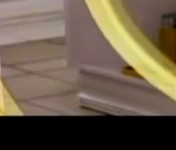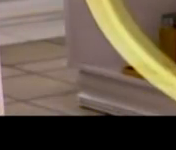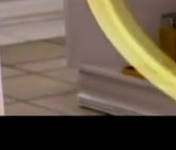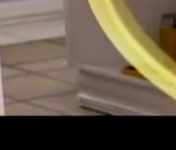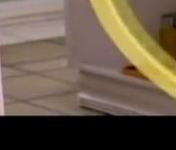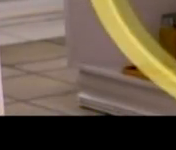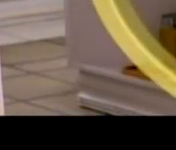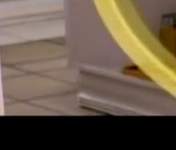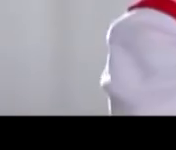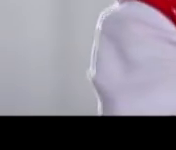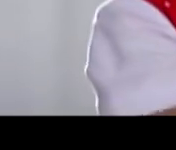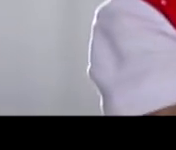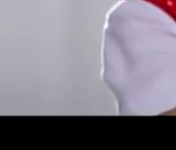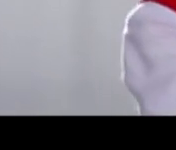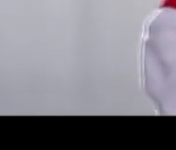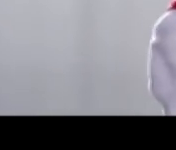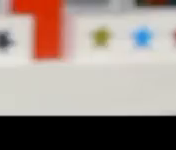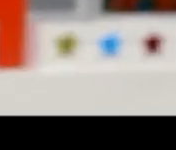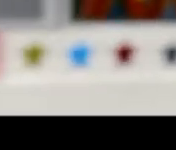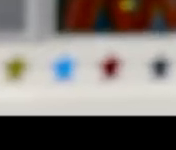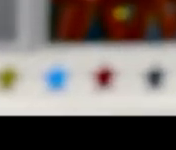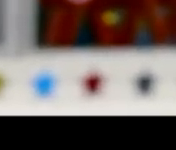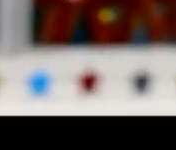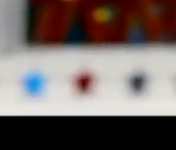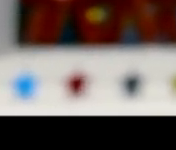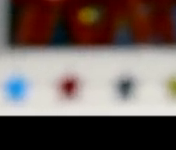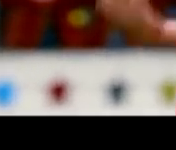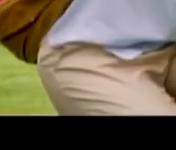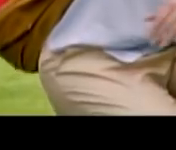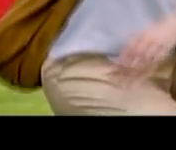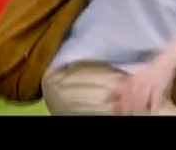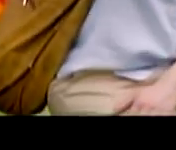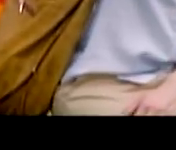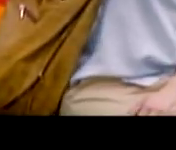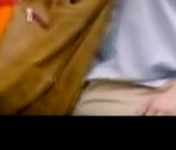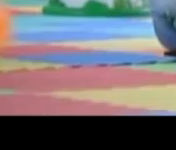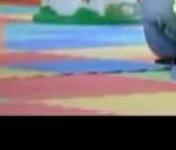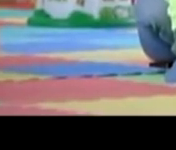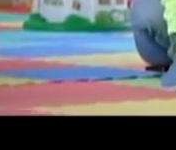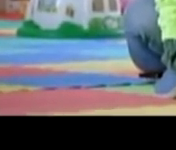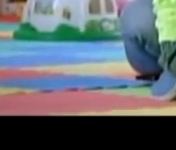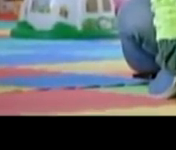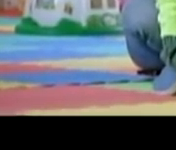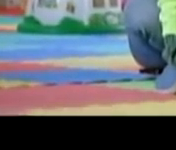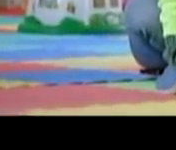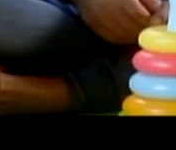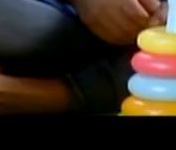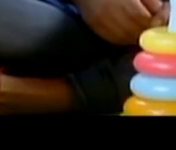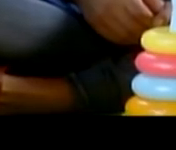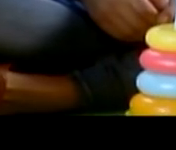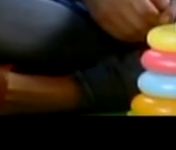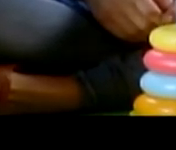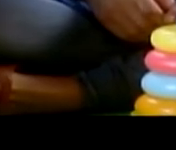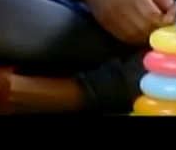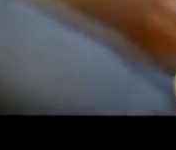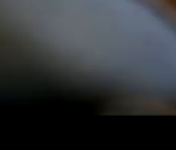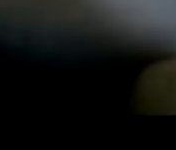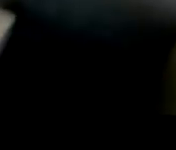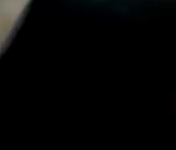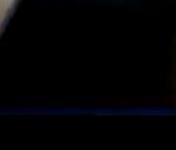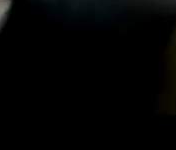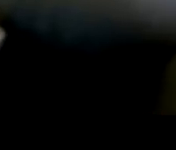si está bien protegido está preparado para desarrollar sus dos inteligencias la inteligencia racional le ayuda a completar